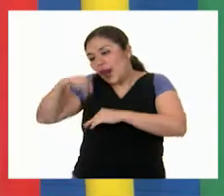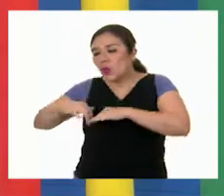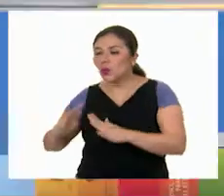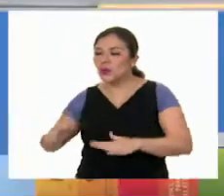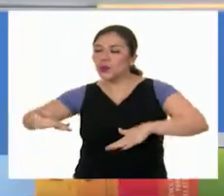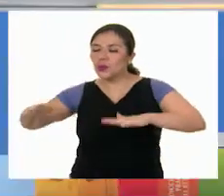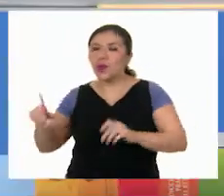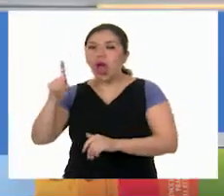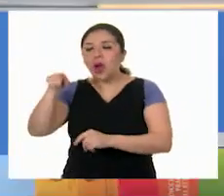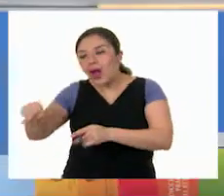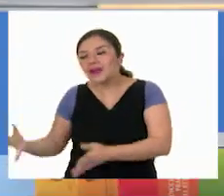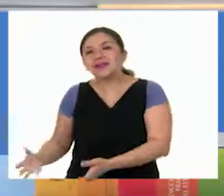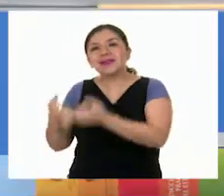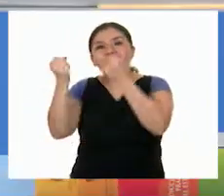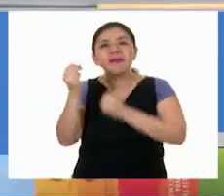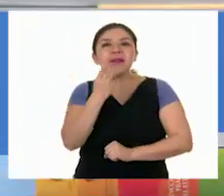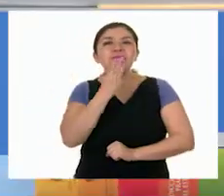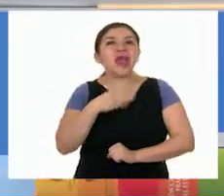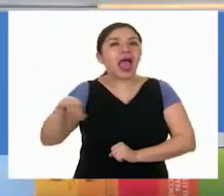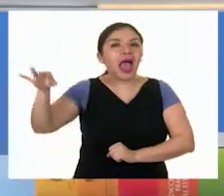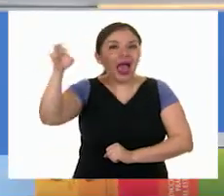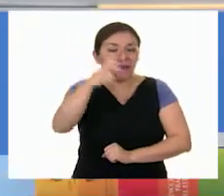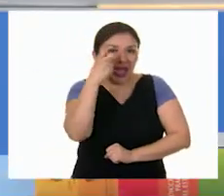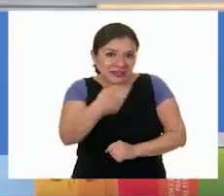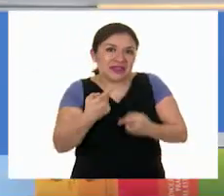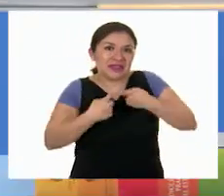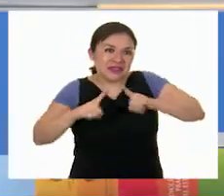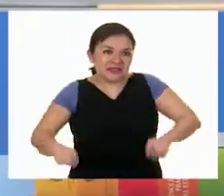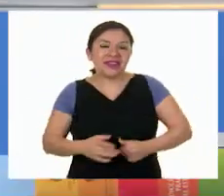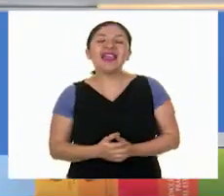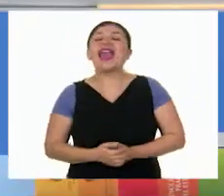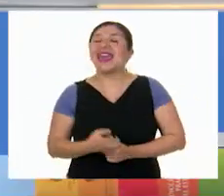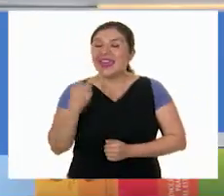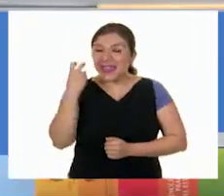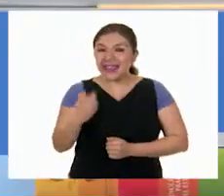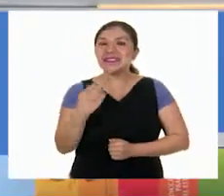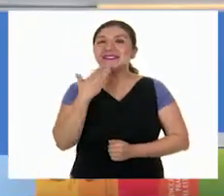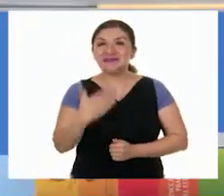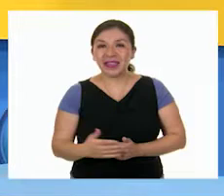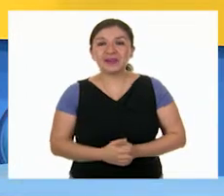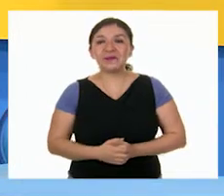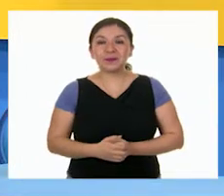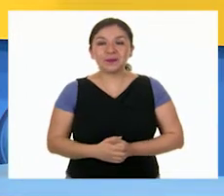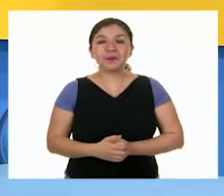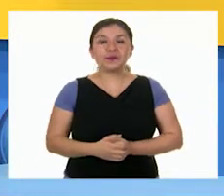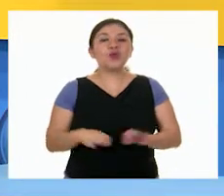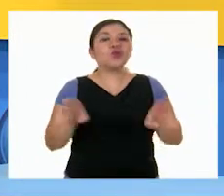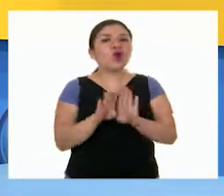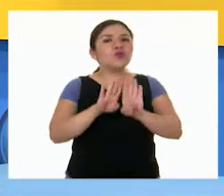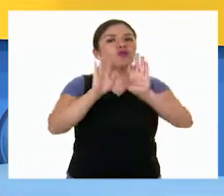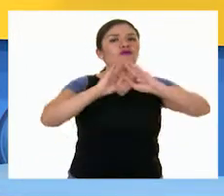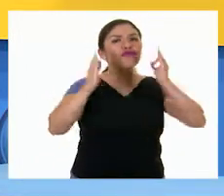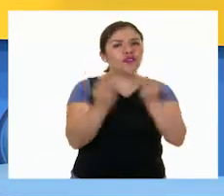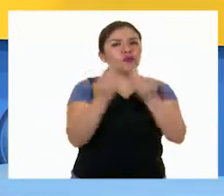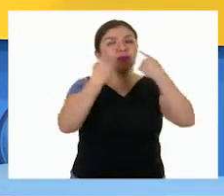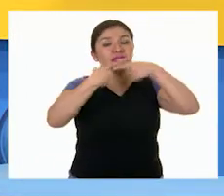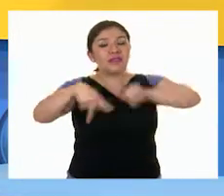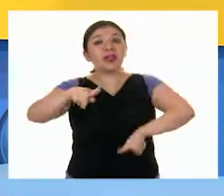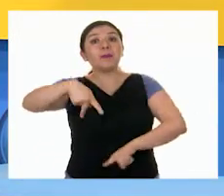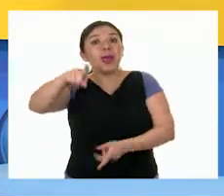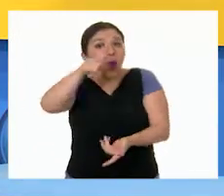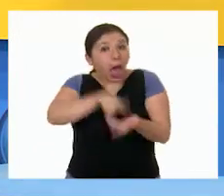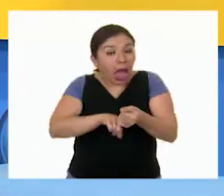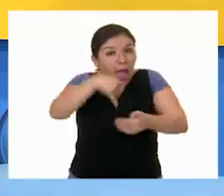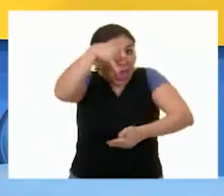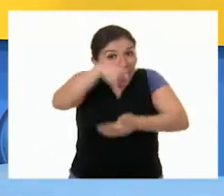y así la salva. Así son diferentes, maestra. Así es, Raulito. En la forma son diferentes, pero en el